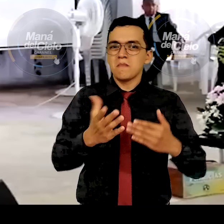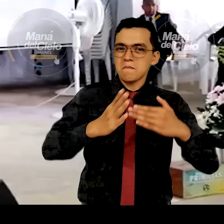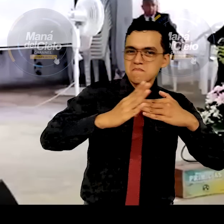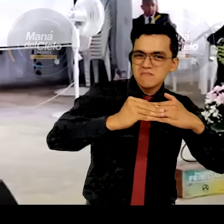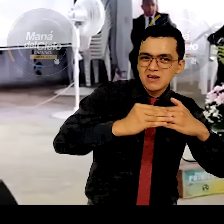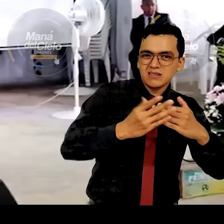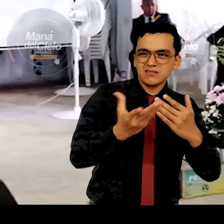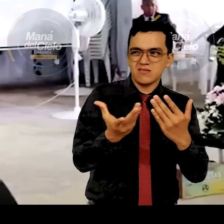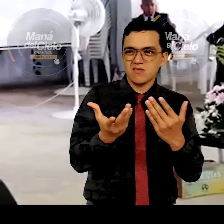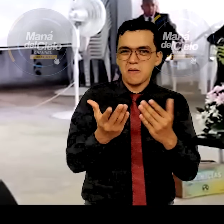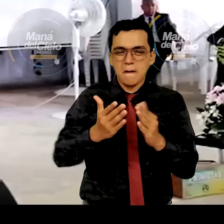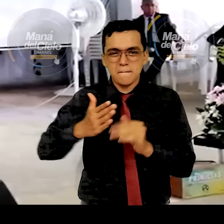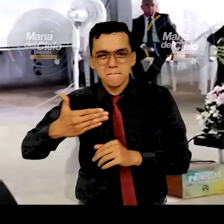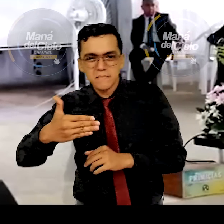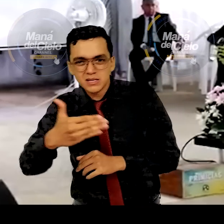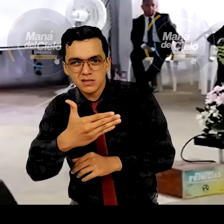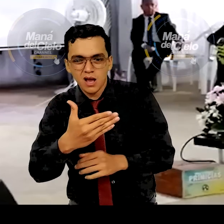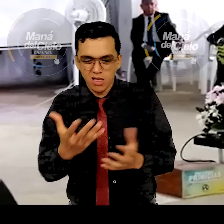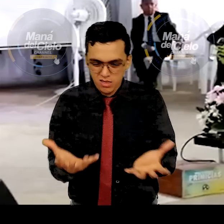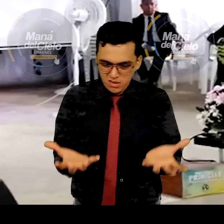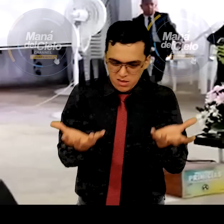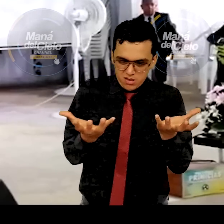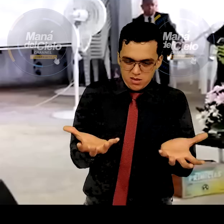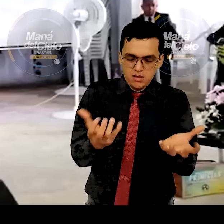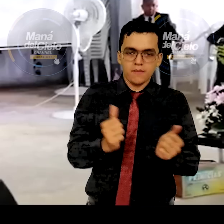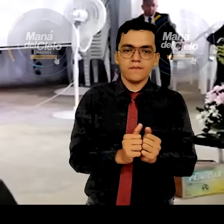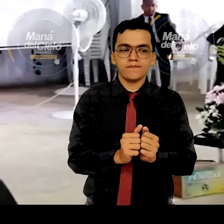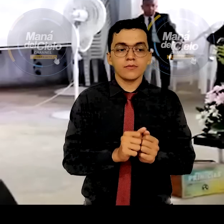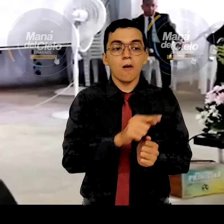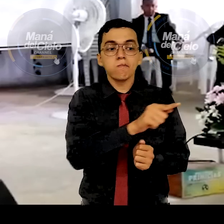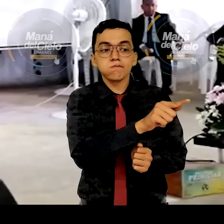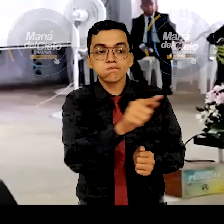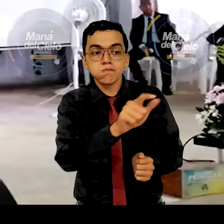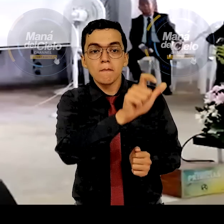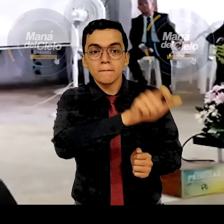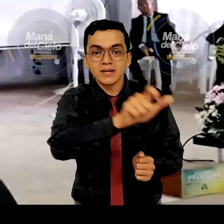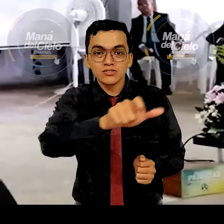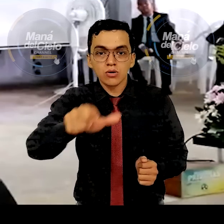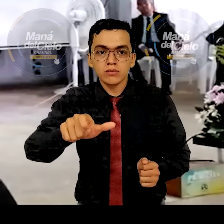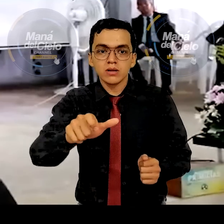Lo malo tuyo es que crees que siempre necesitas la plata para resolver problemas.